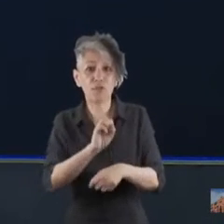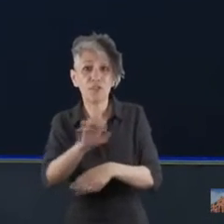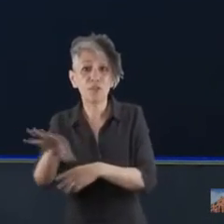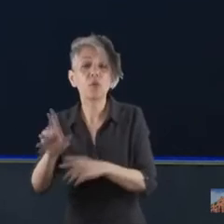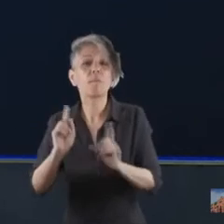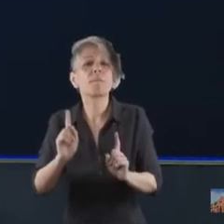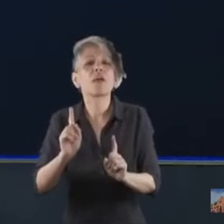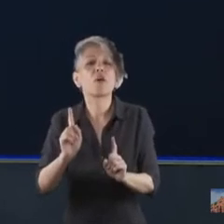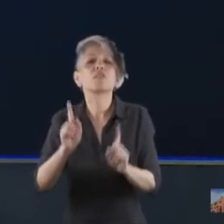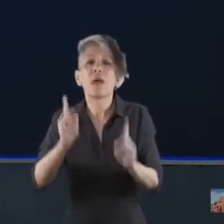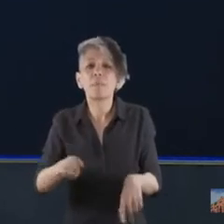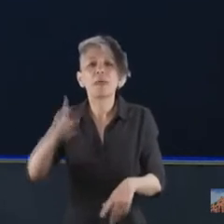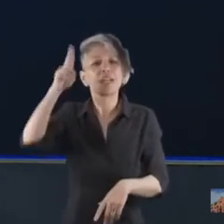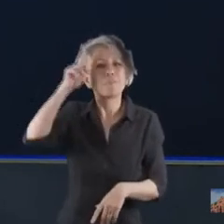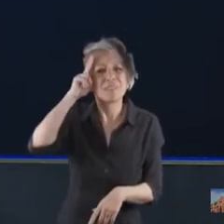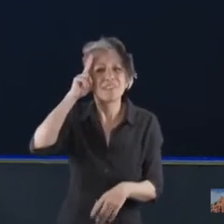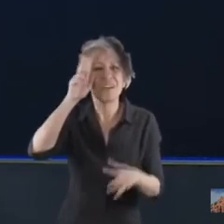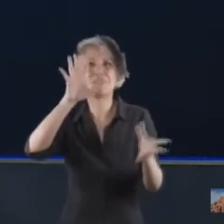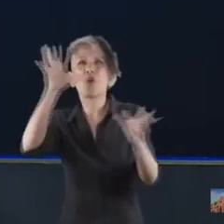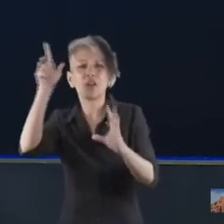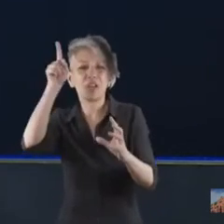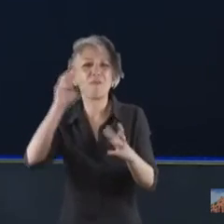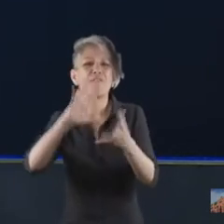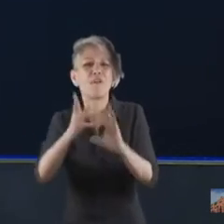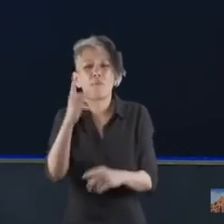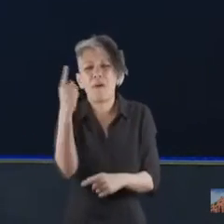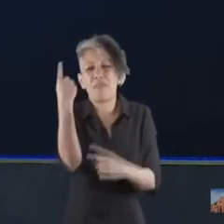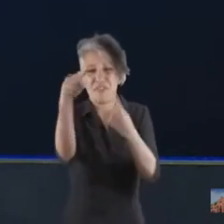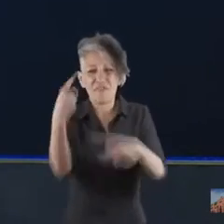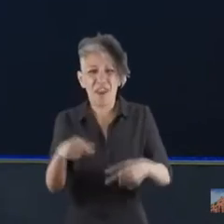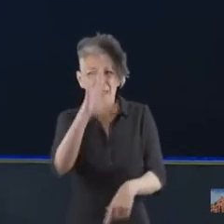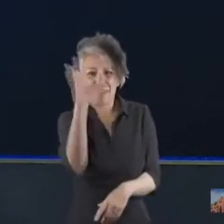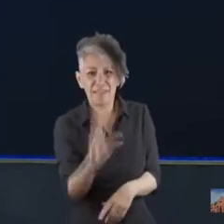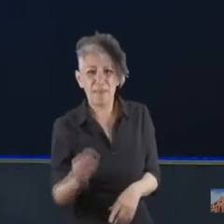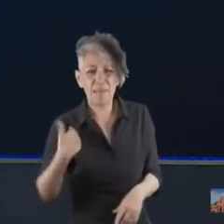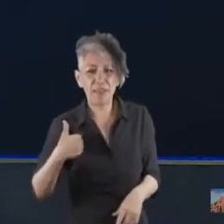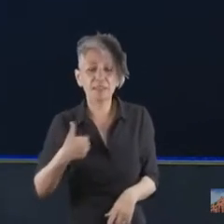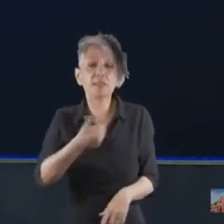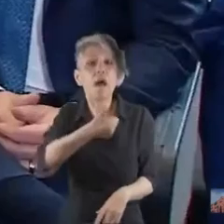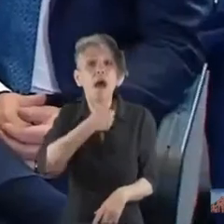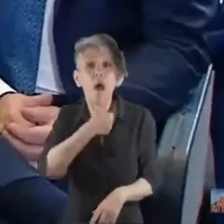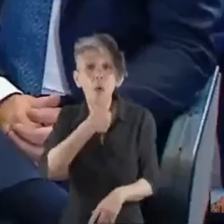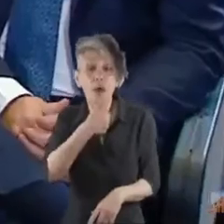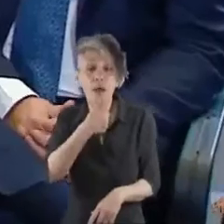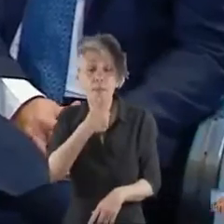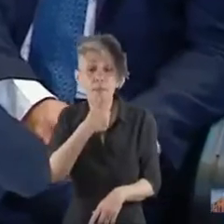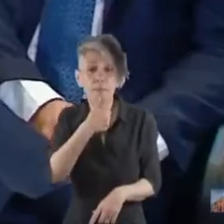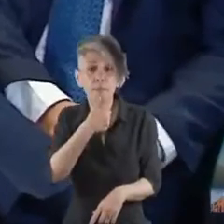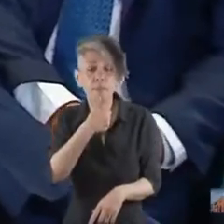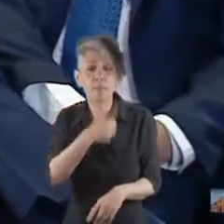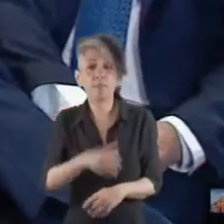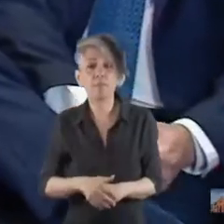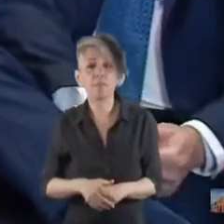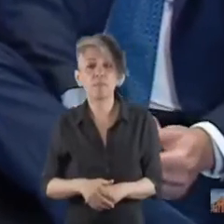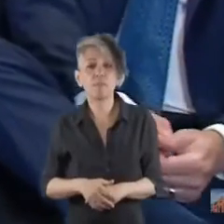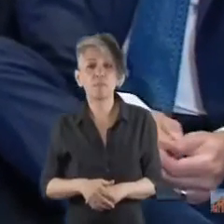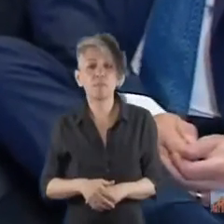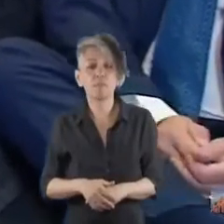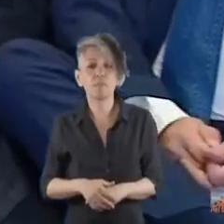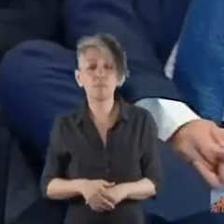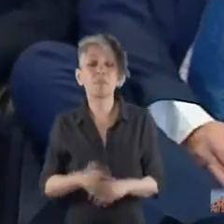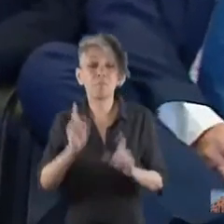estacionalidad de las diversas regiones de nuestro país en agua la aplicación de la quita por